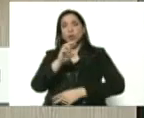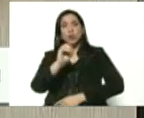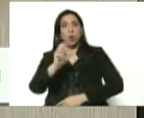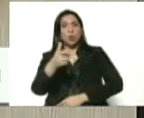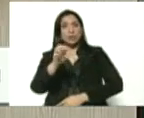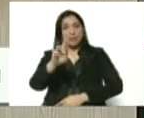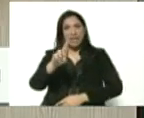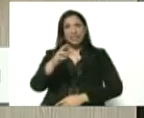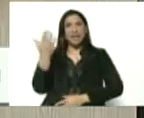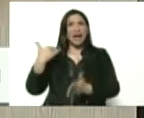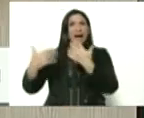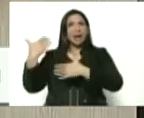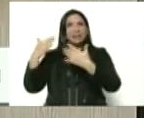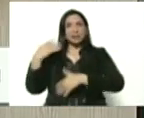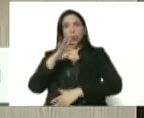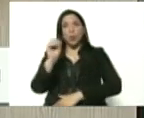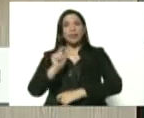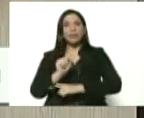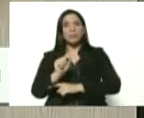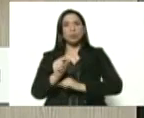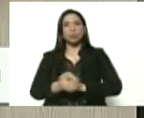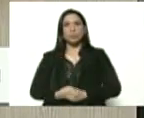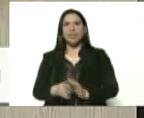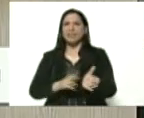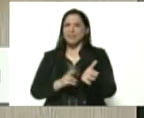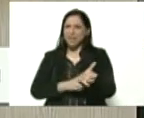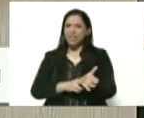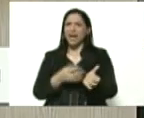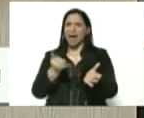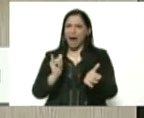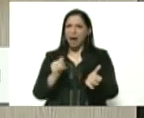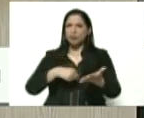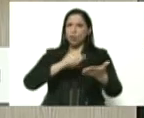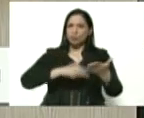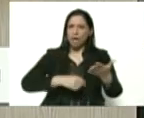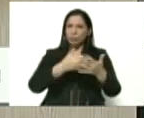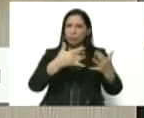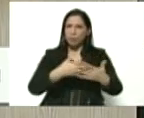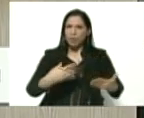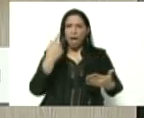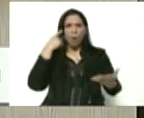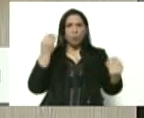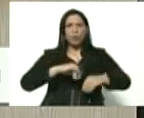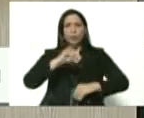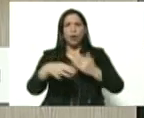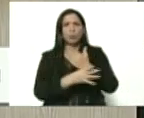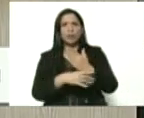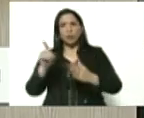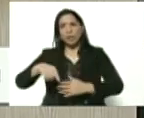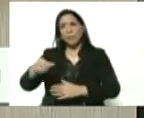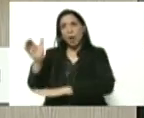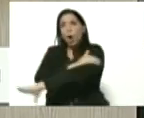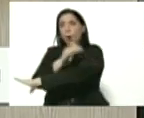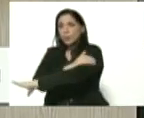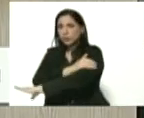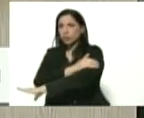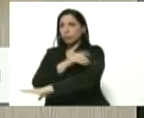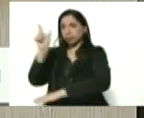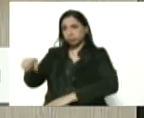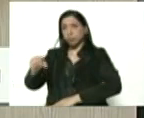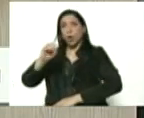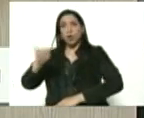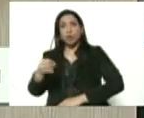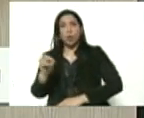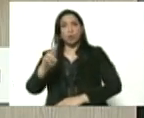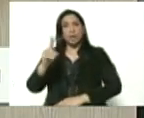hace exactamente 40 minutos, si de verdad existió un contrato entre Guadró y el opositor venezolano Guaidó,